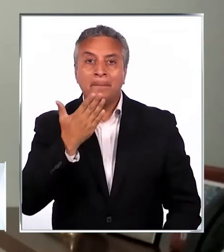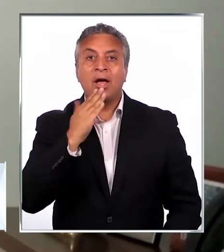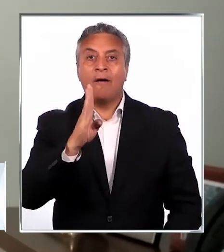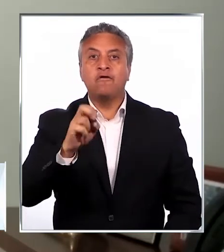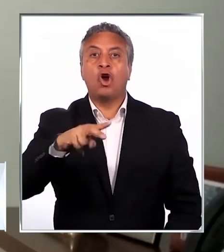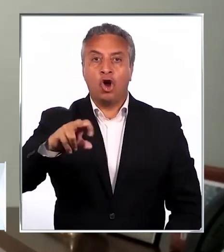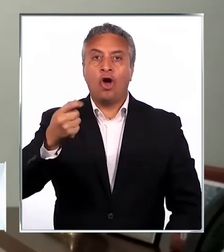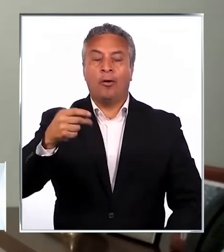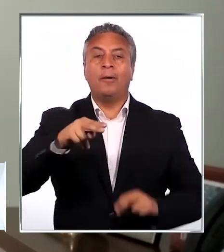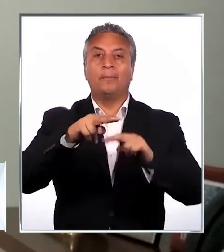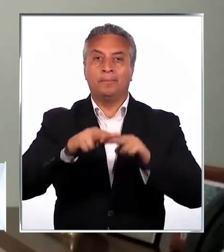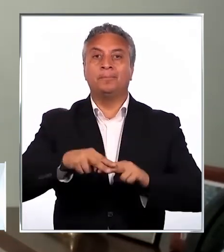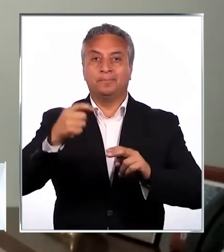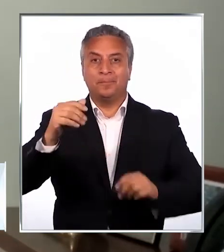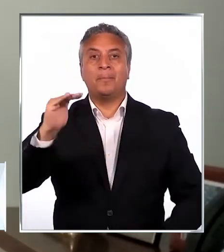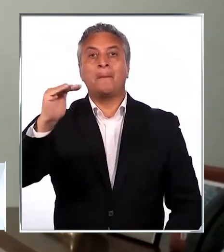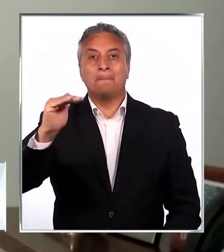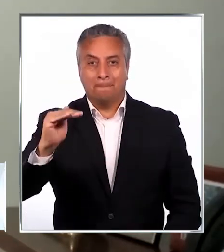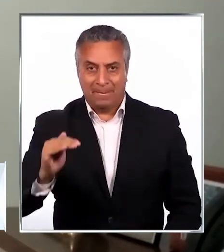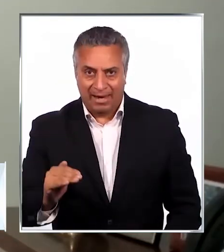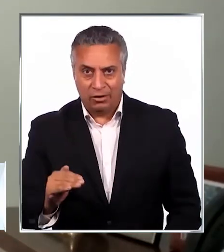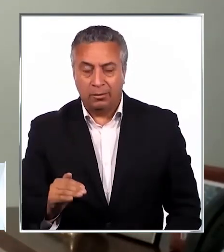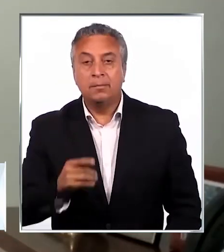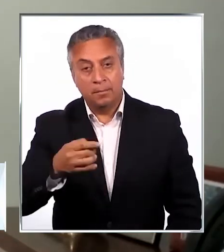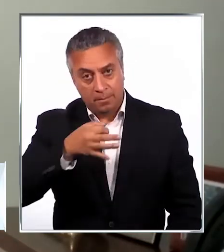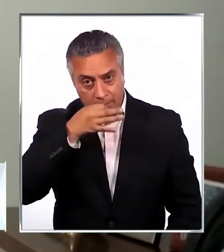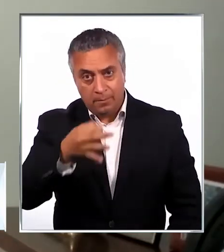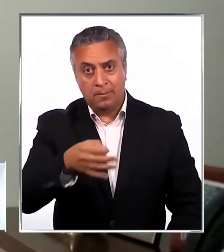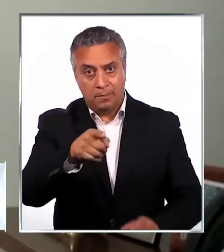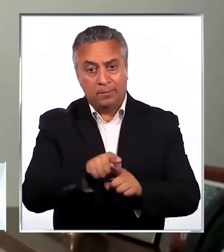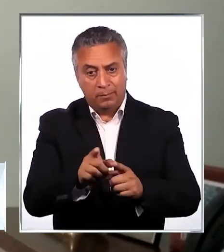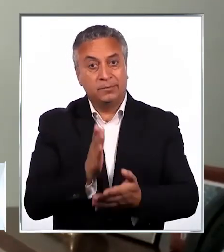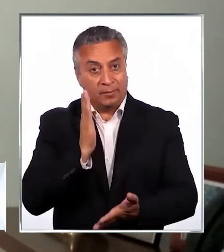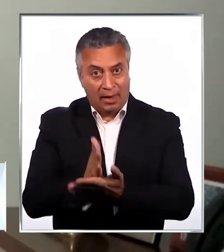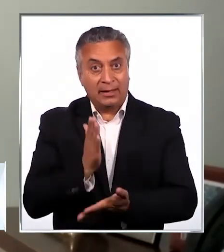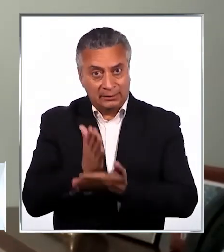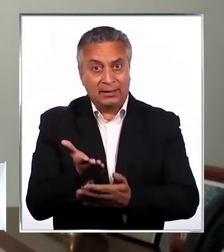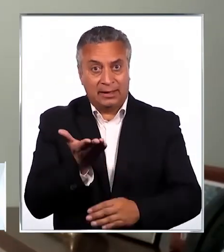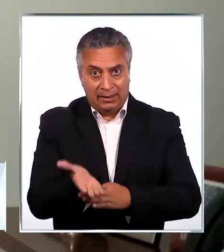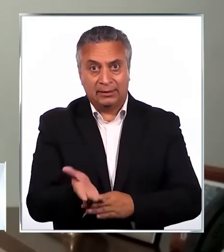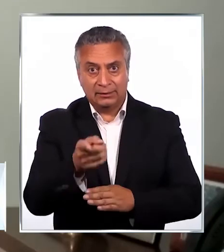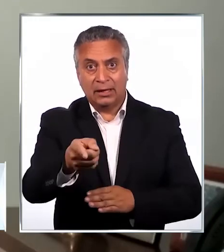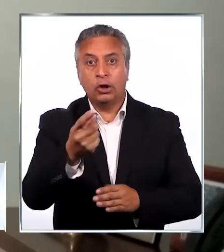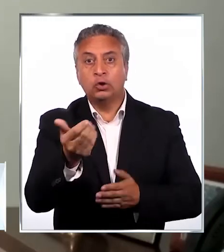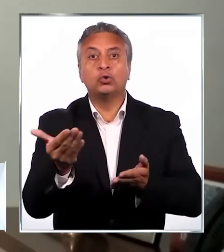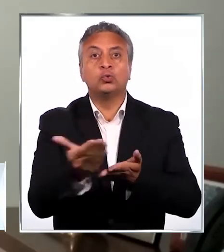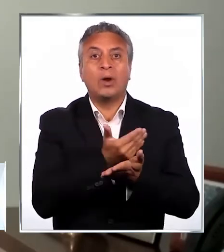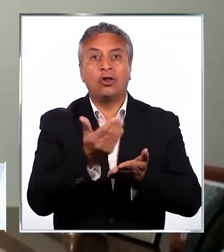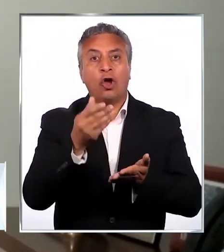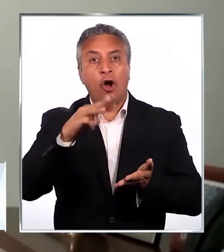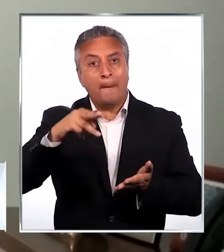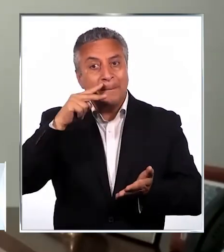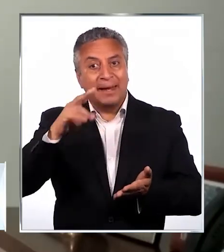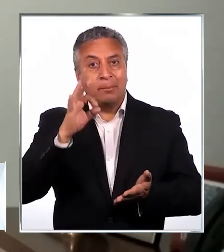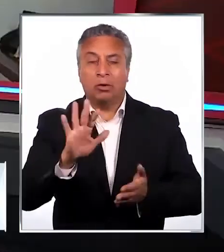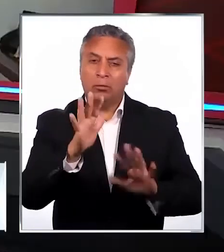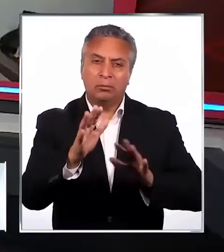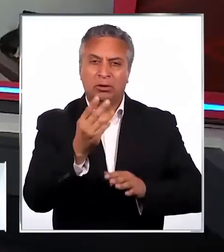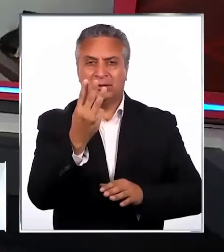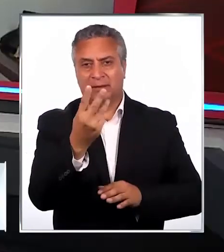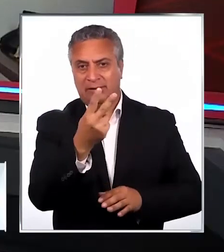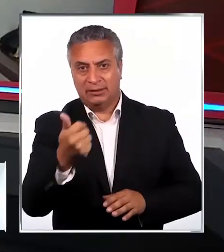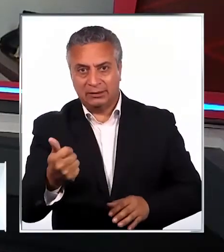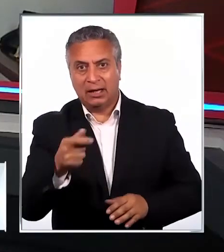recibo un bono base, pero que tiene un monto decreciente. Y es muy relevante decir que las exigencias para el sueldo mínimo, es decir,